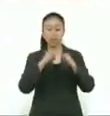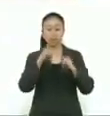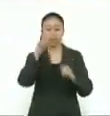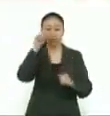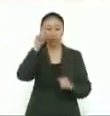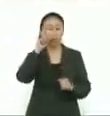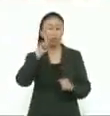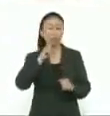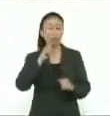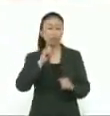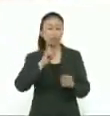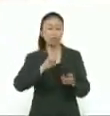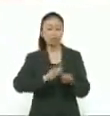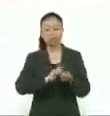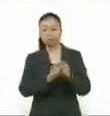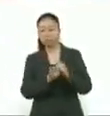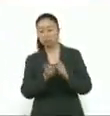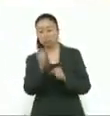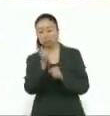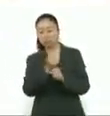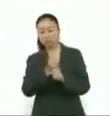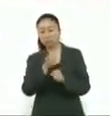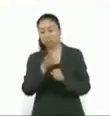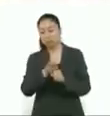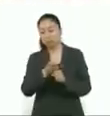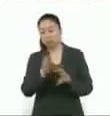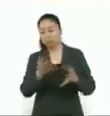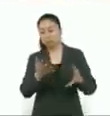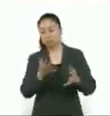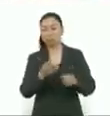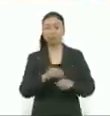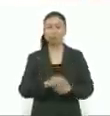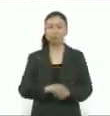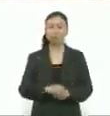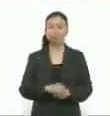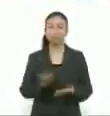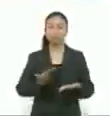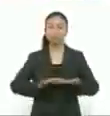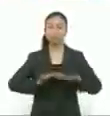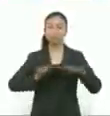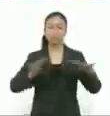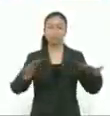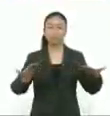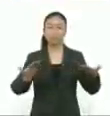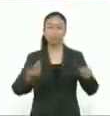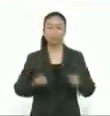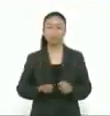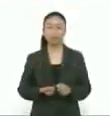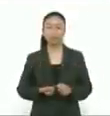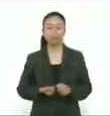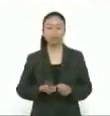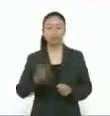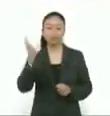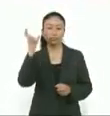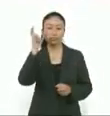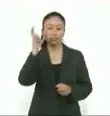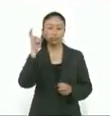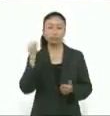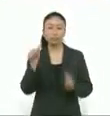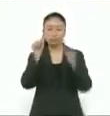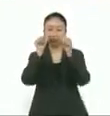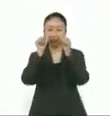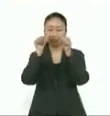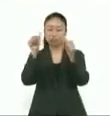en Secretaría. Es momento de escuchar las palabras de la jefa de gobierno de la Ciudad